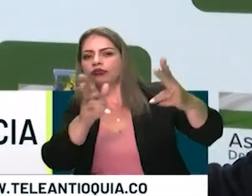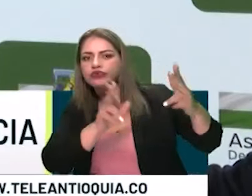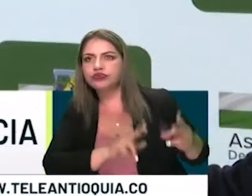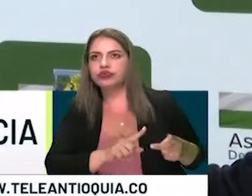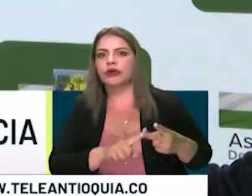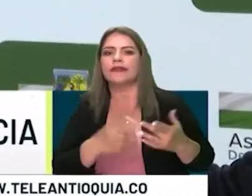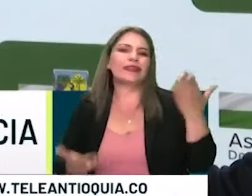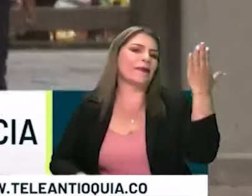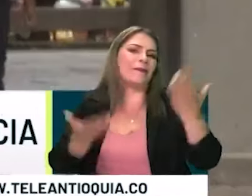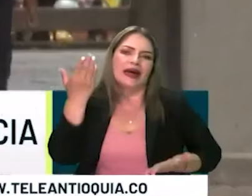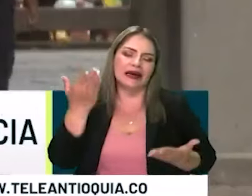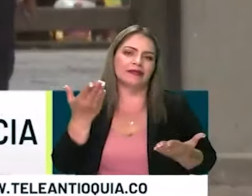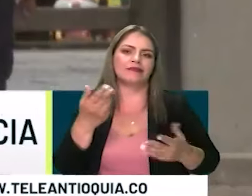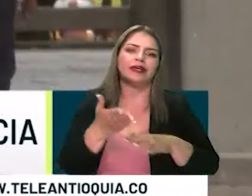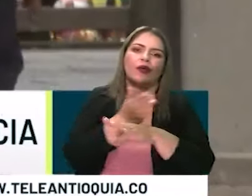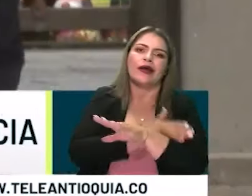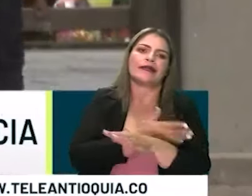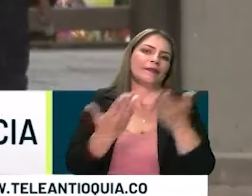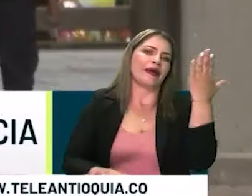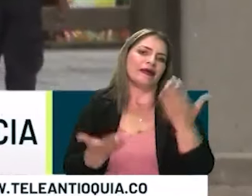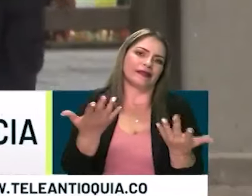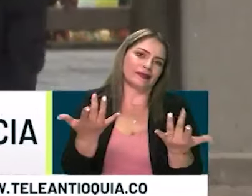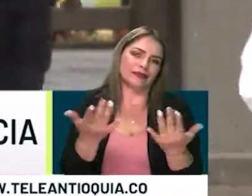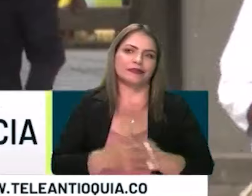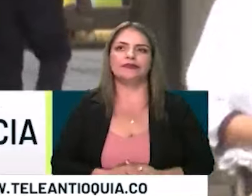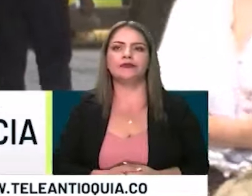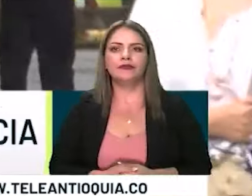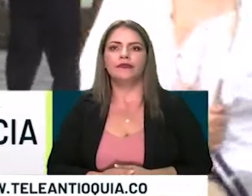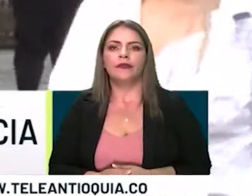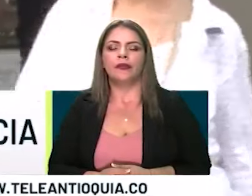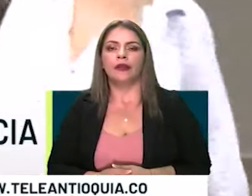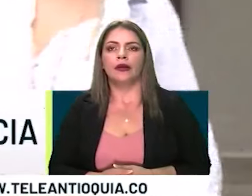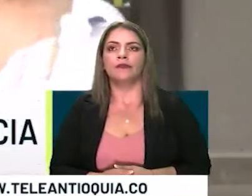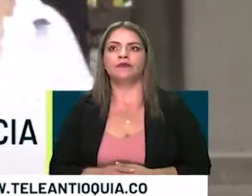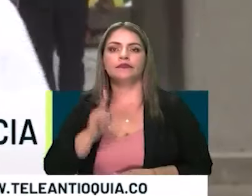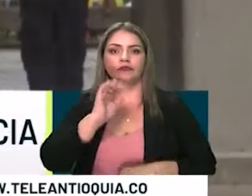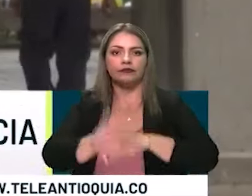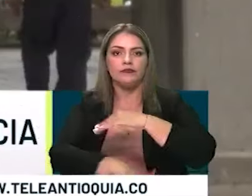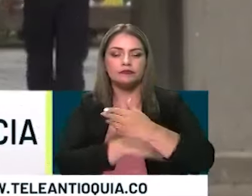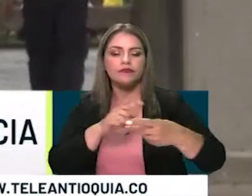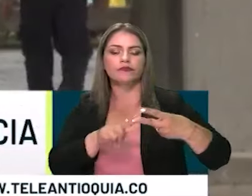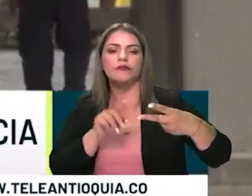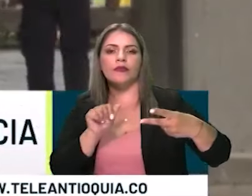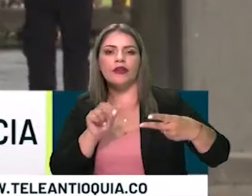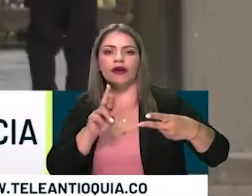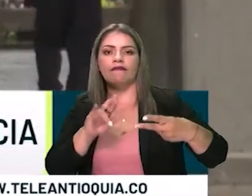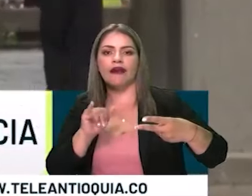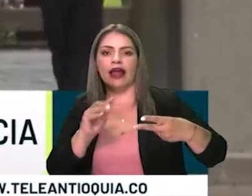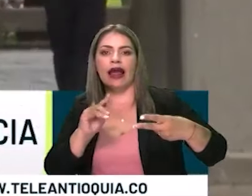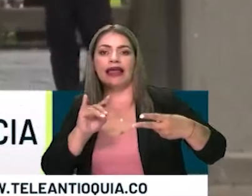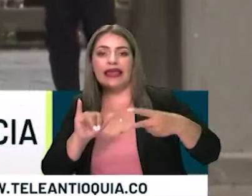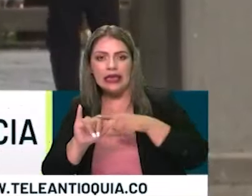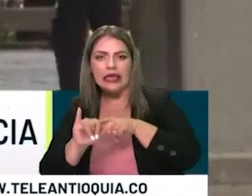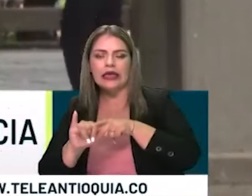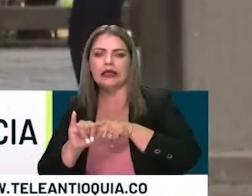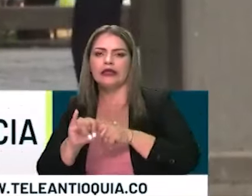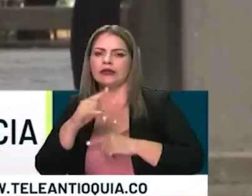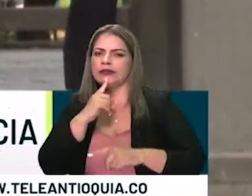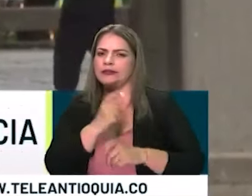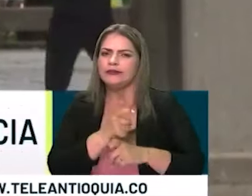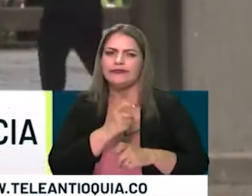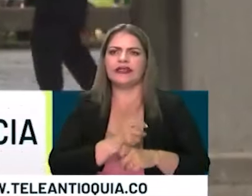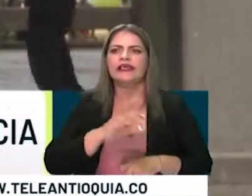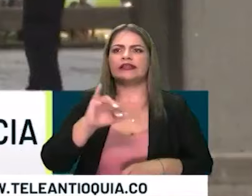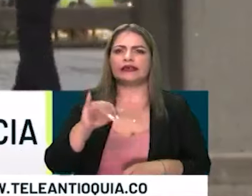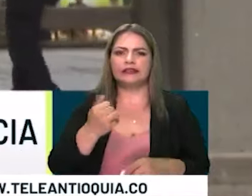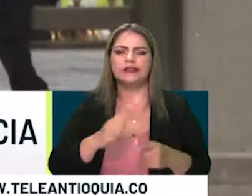a cómo tengamos la falla. Por su parte, el municipio de Auriaquí reclama que se han visto afectados a través de su